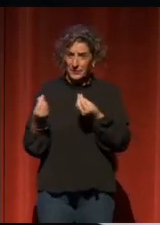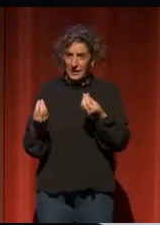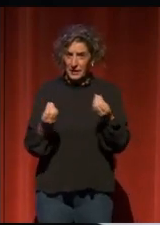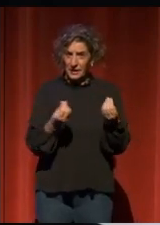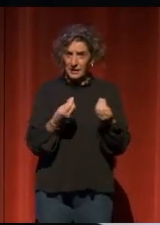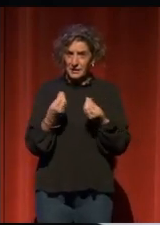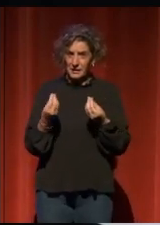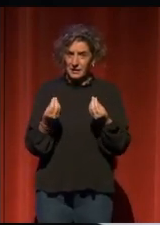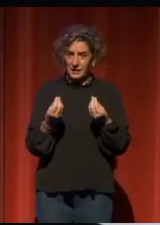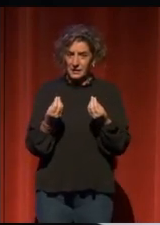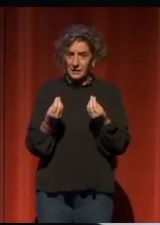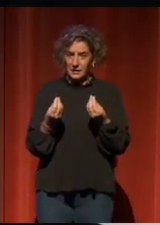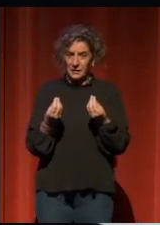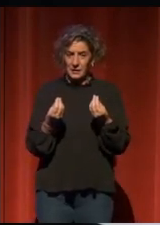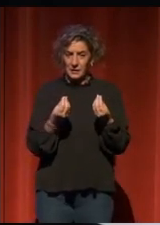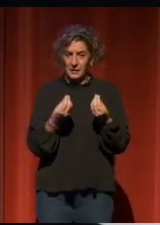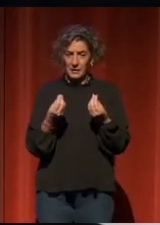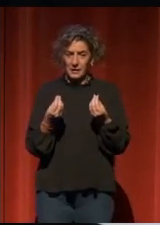de galdós.